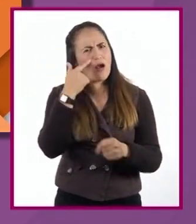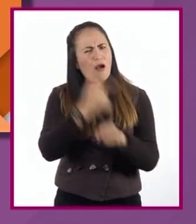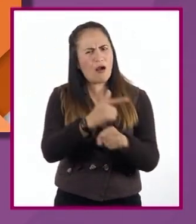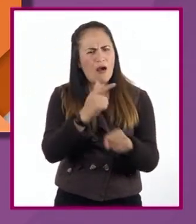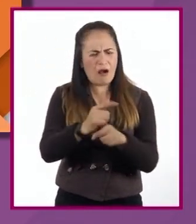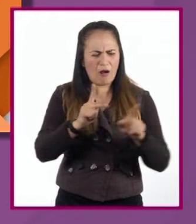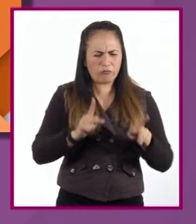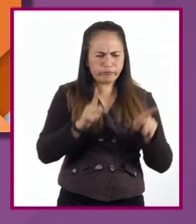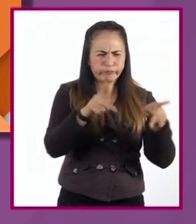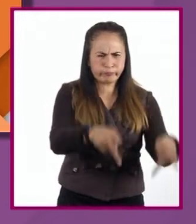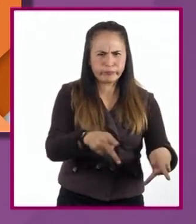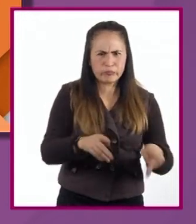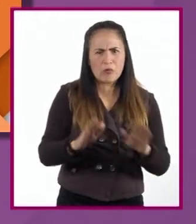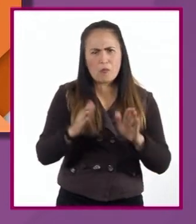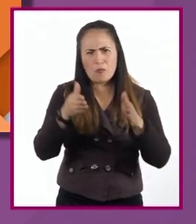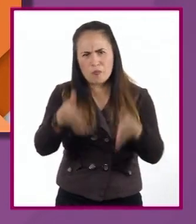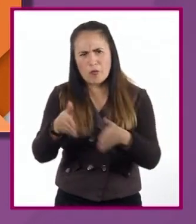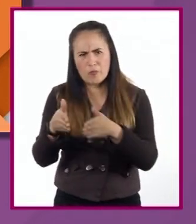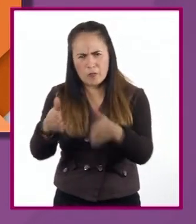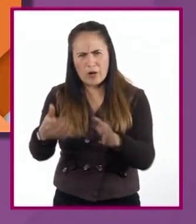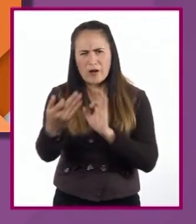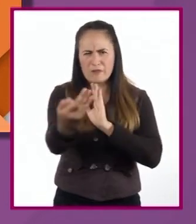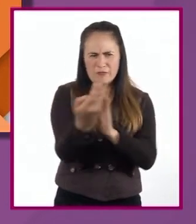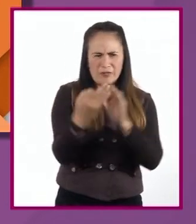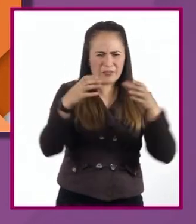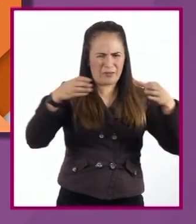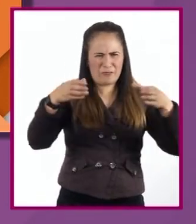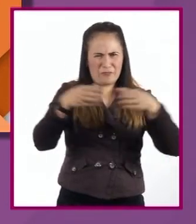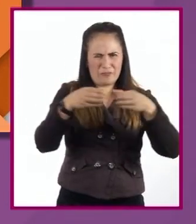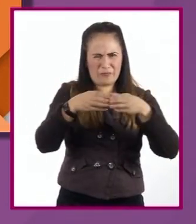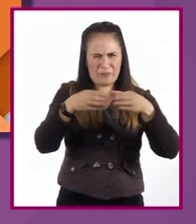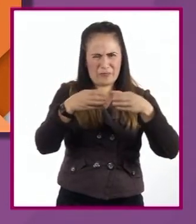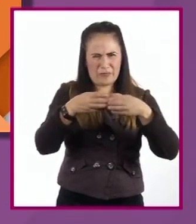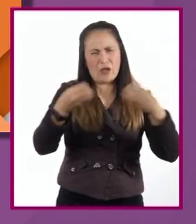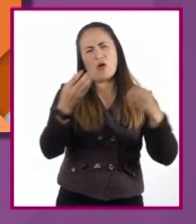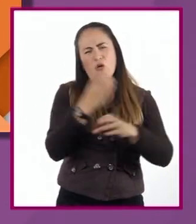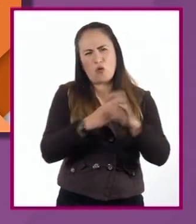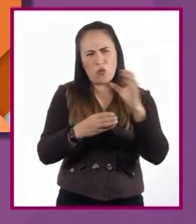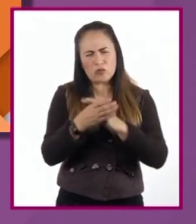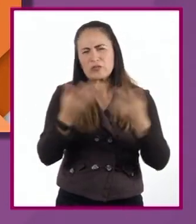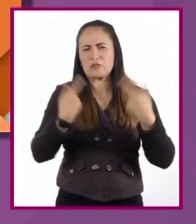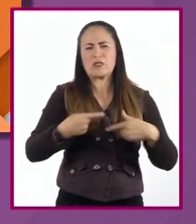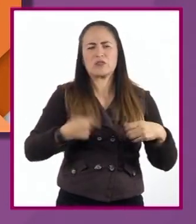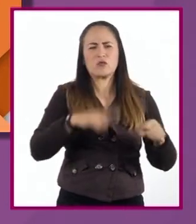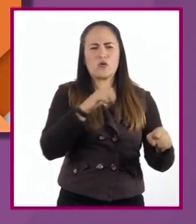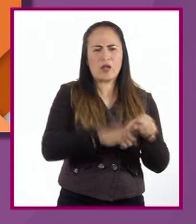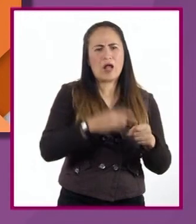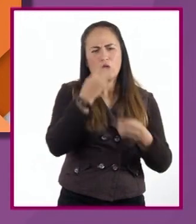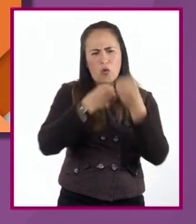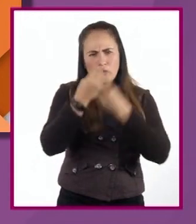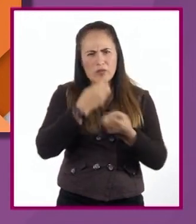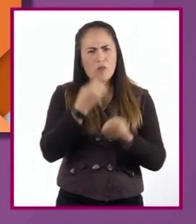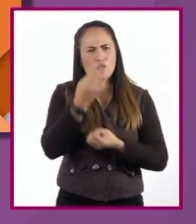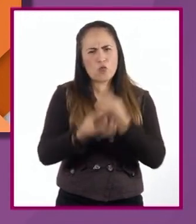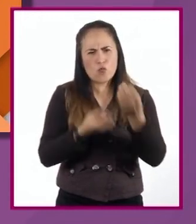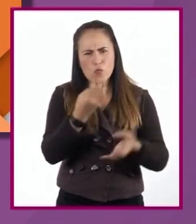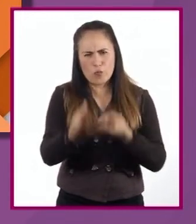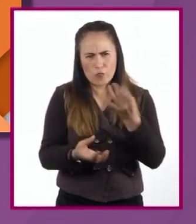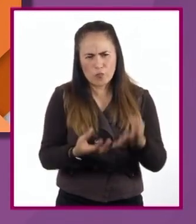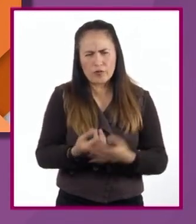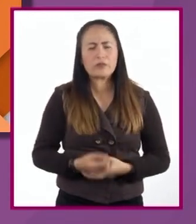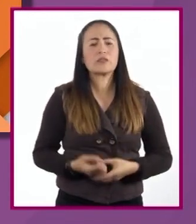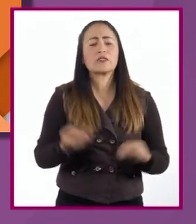radiales, es decir, el frente del basamento circular con ofrendas de objetos personales y alimentos. La